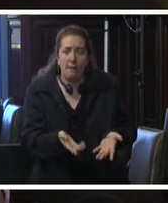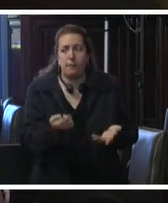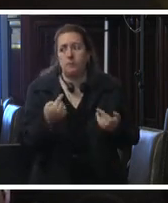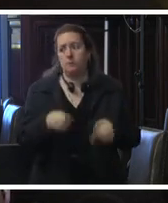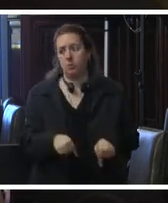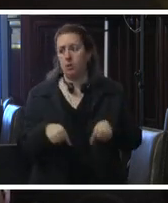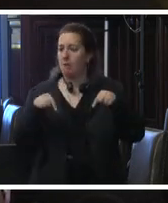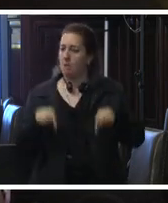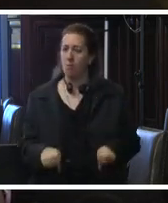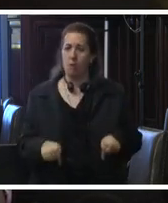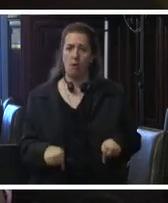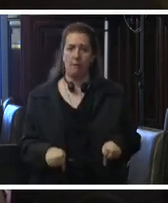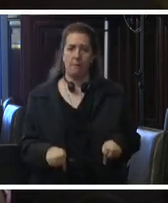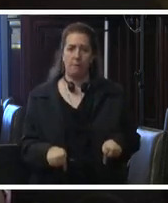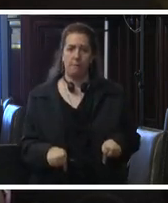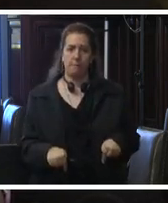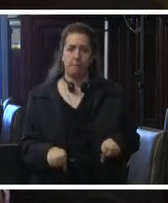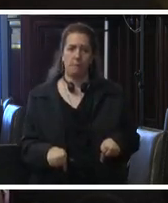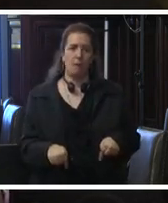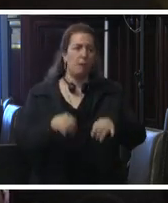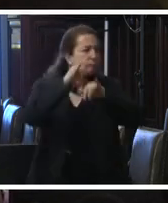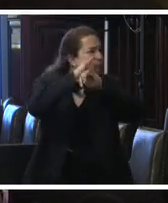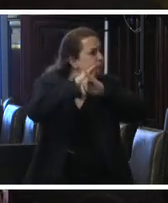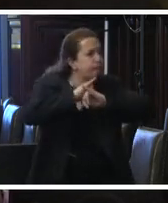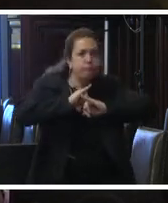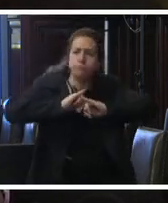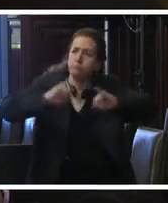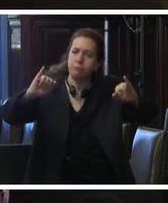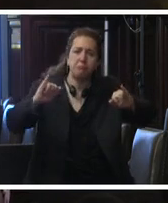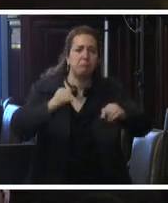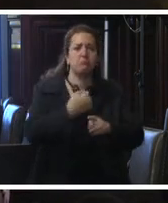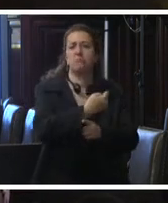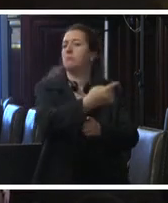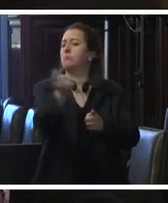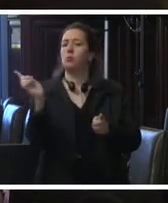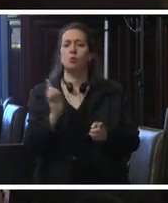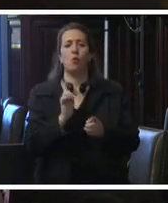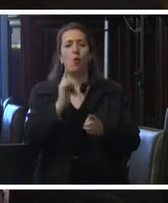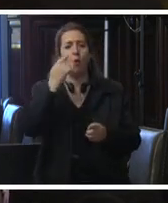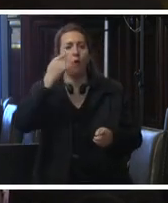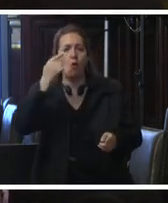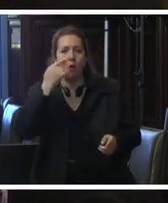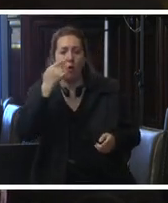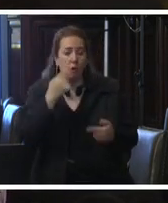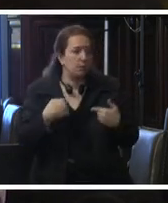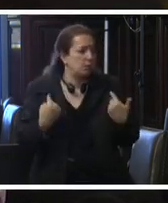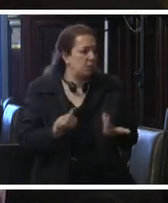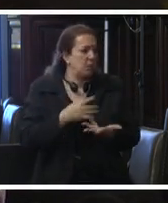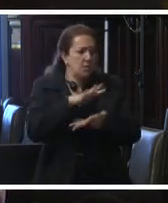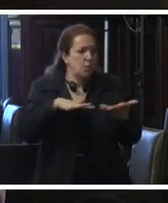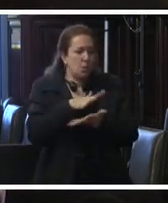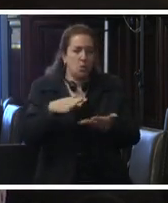eso hemos venido acá públicamente a hacerles conocer lo que nosotros estamos viviendo y pasando en el